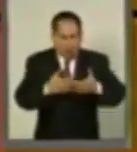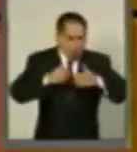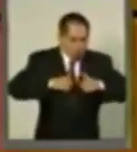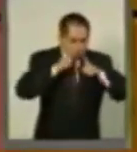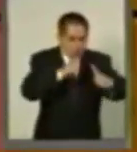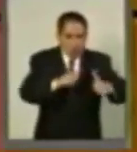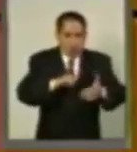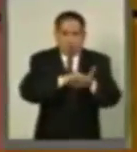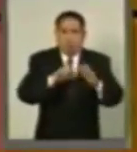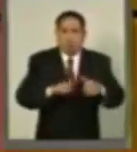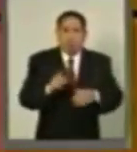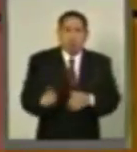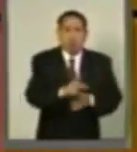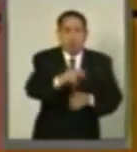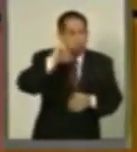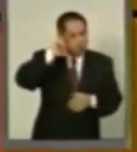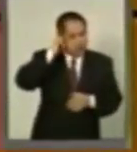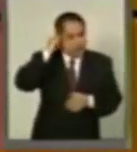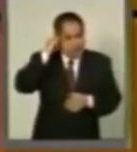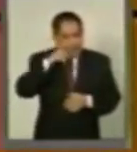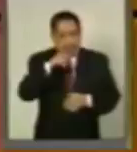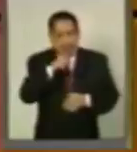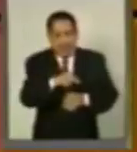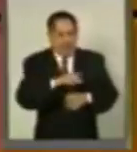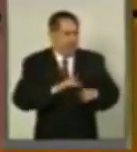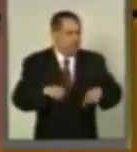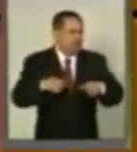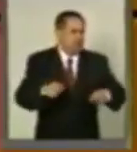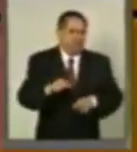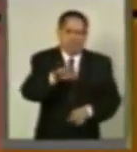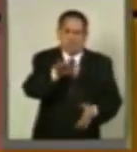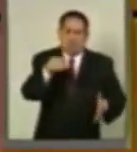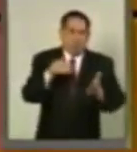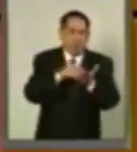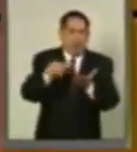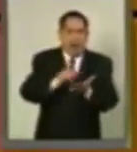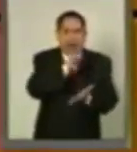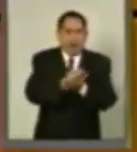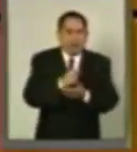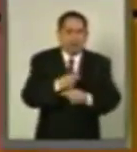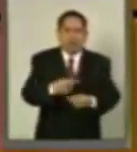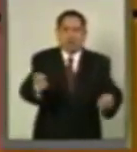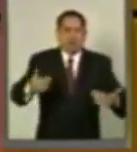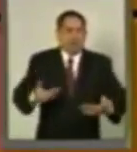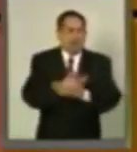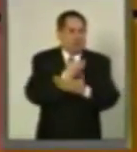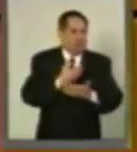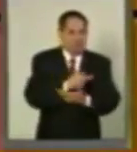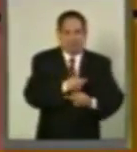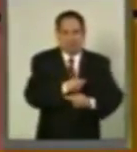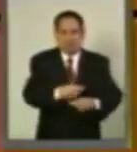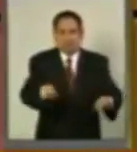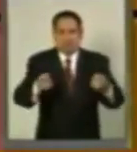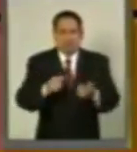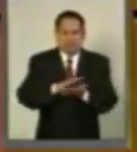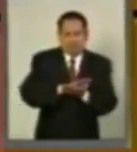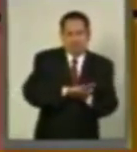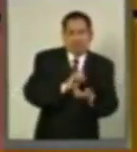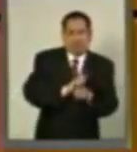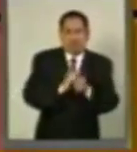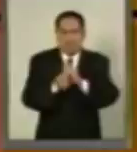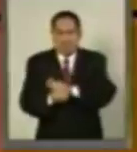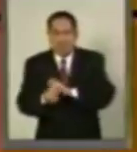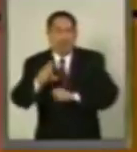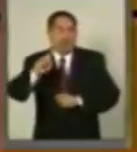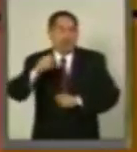las poblaciones indígenas, donde se han entregado cerca de 50.000 actas de nacimiento que hoy pueden traducirse en 30 lenguas